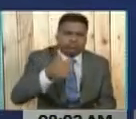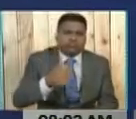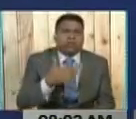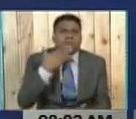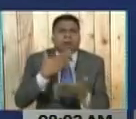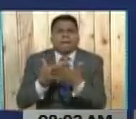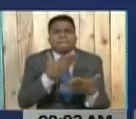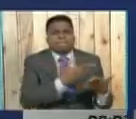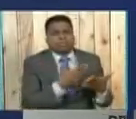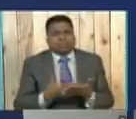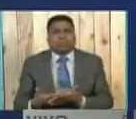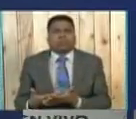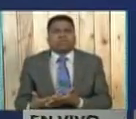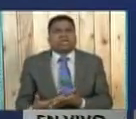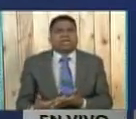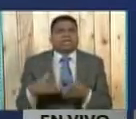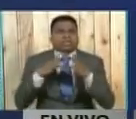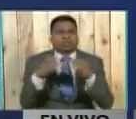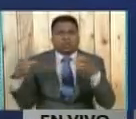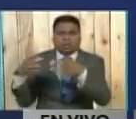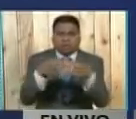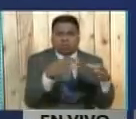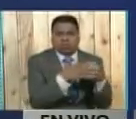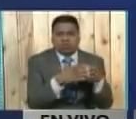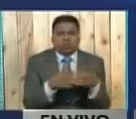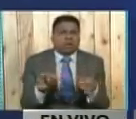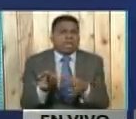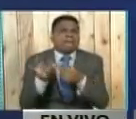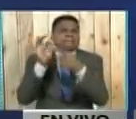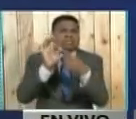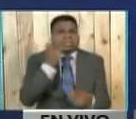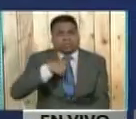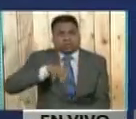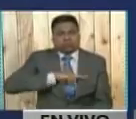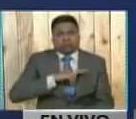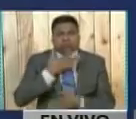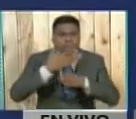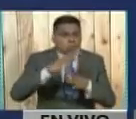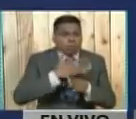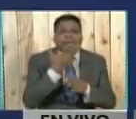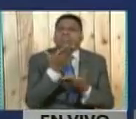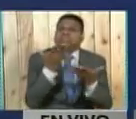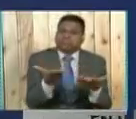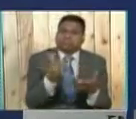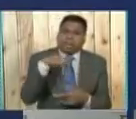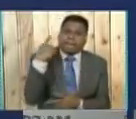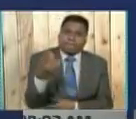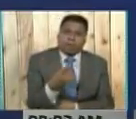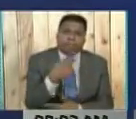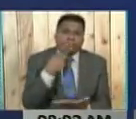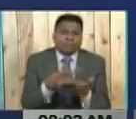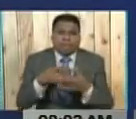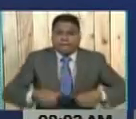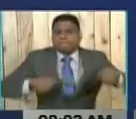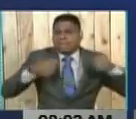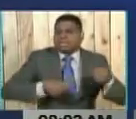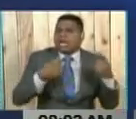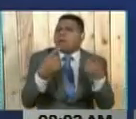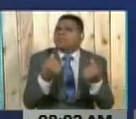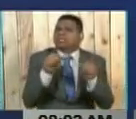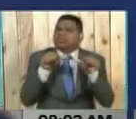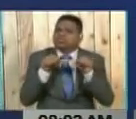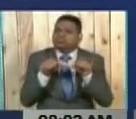de trabajo bilaterales y en las mesas de trabajo que vamos a compartir. Mercado y precios